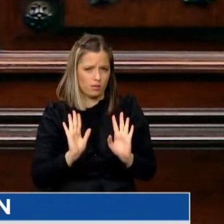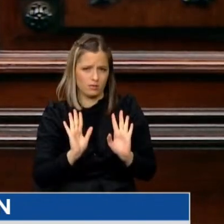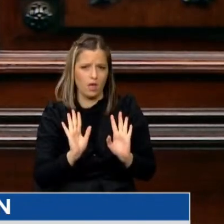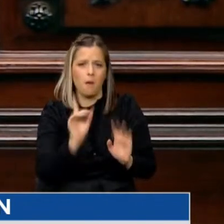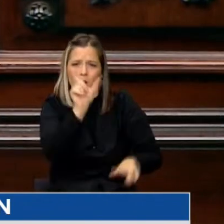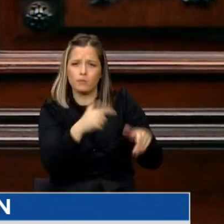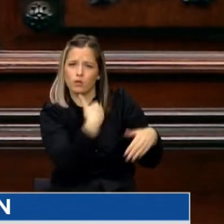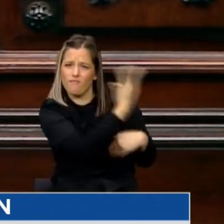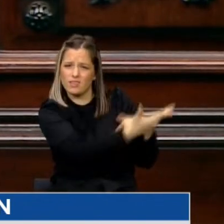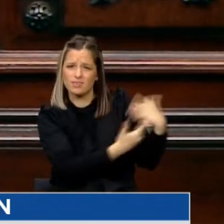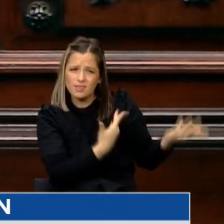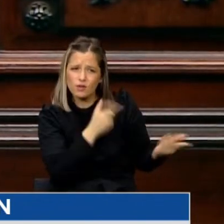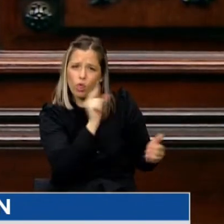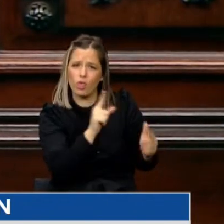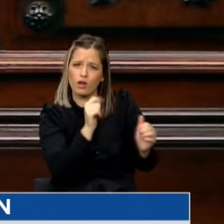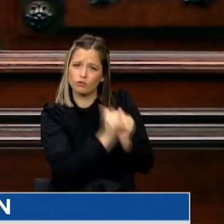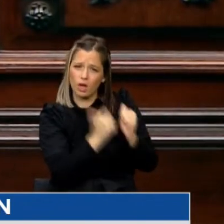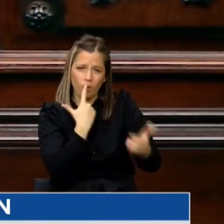rosarino,